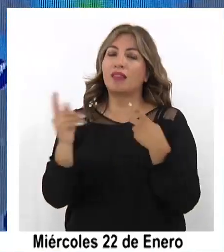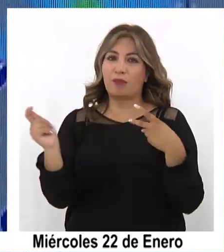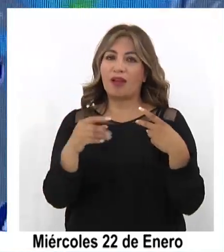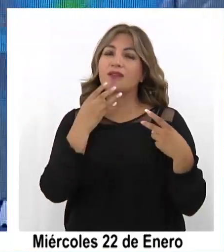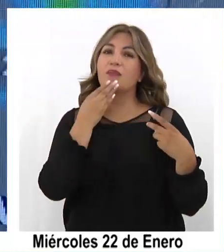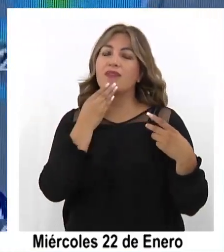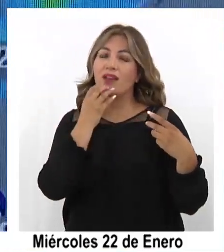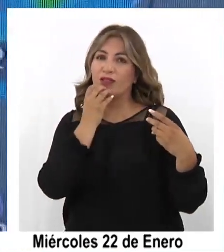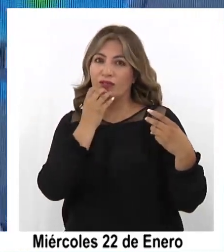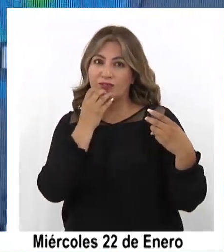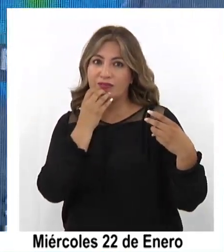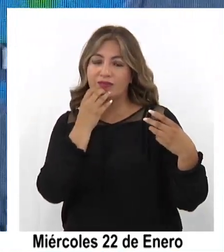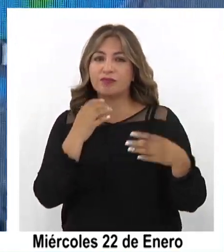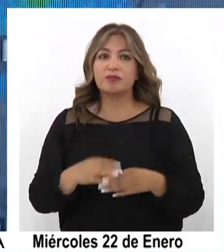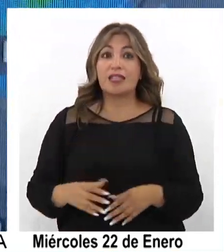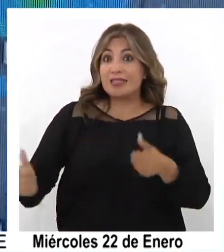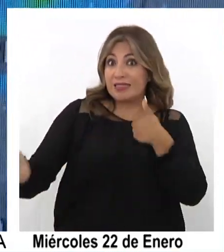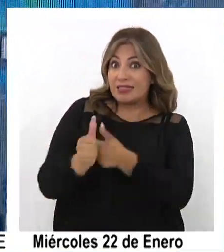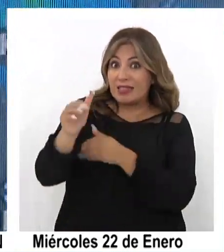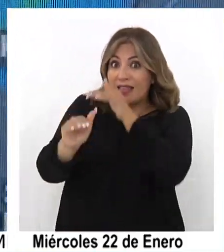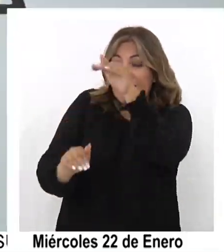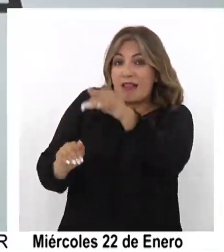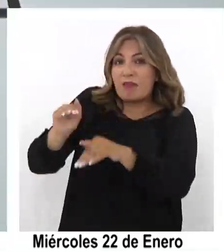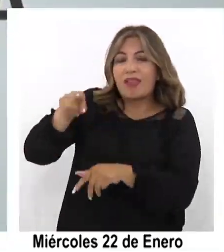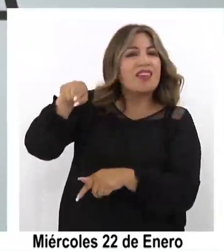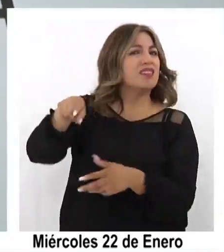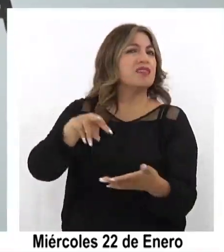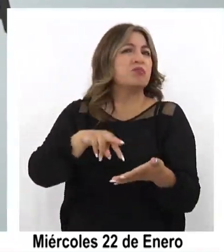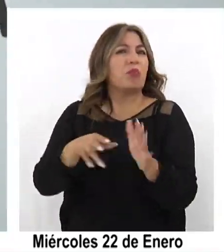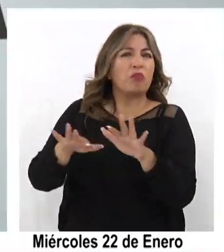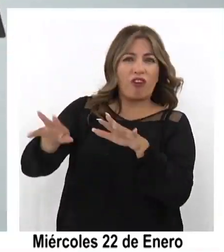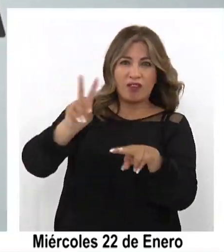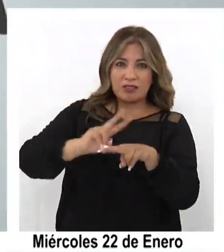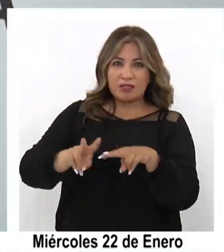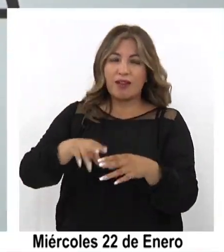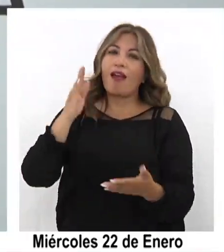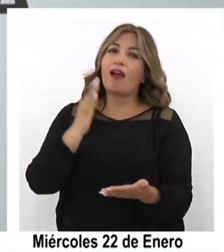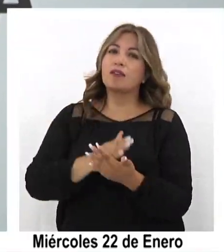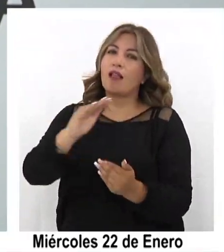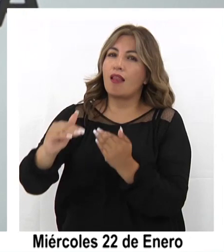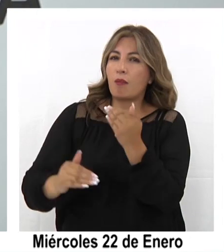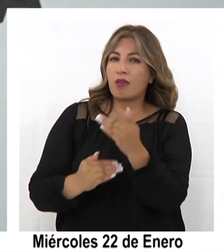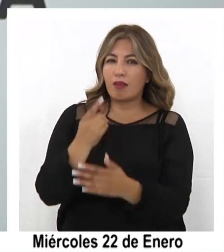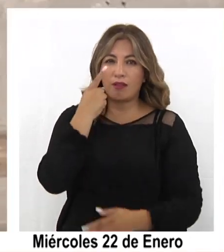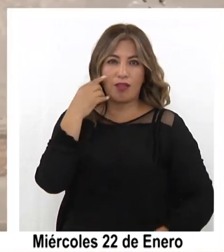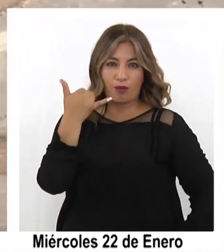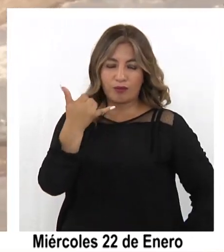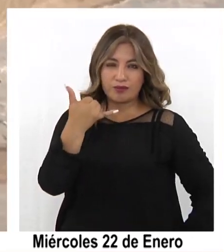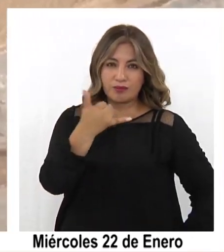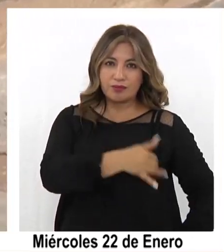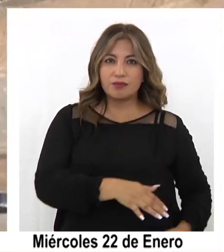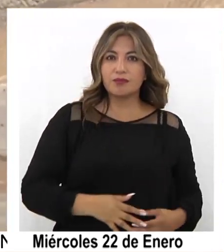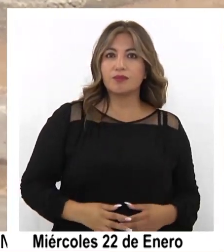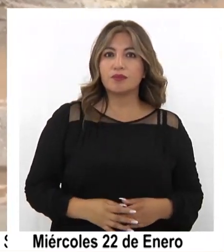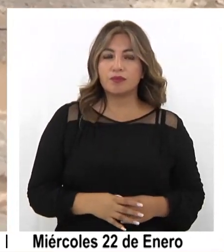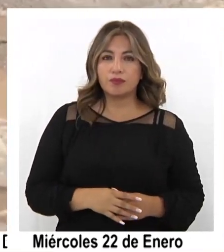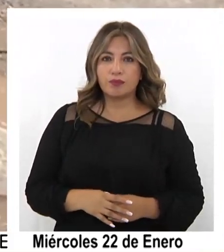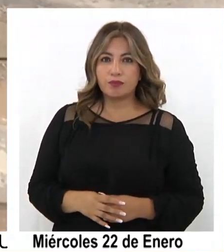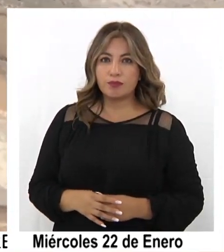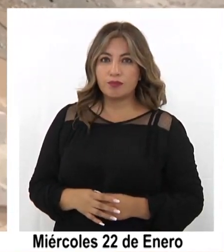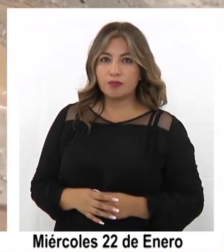Tarapacá y Antofagasta. En el sector costero, este efecto podría manifestarse hasta la madrugada del jueves.